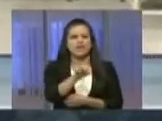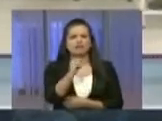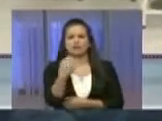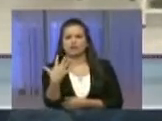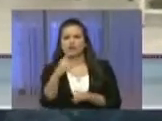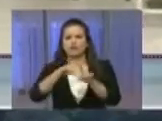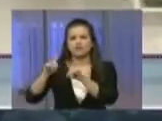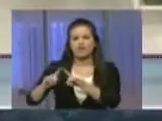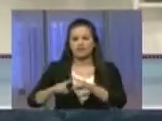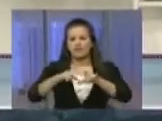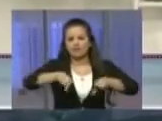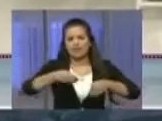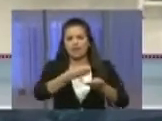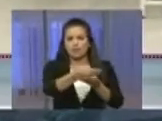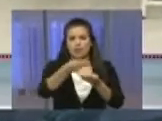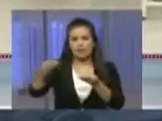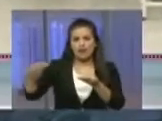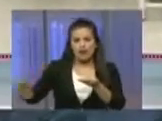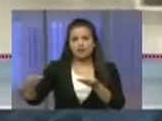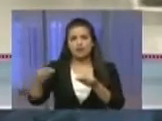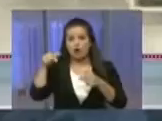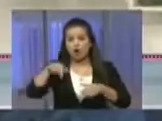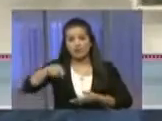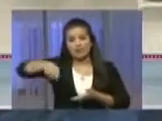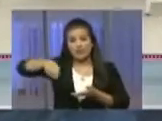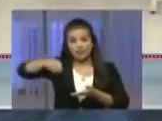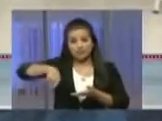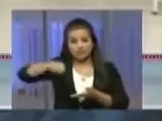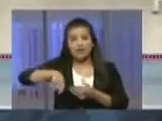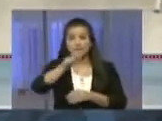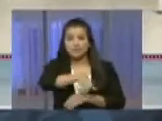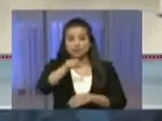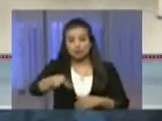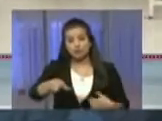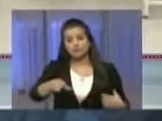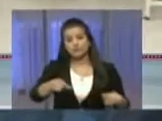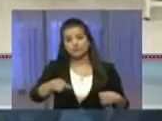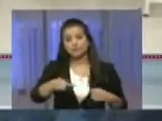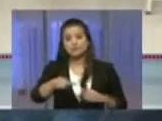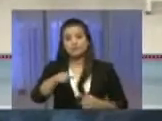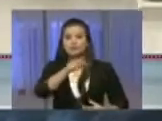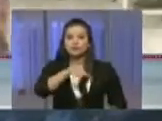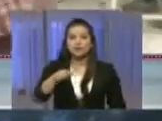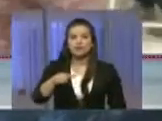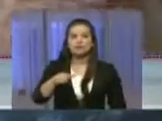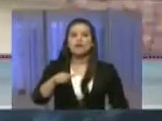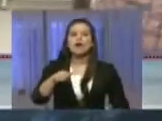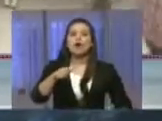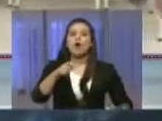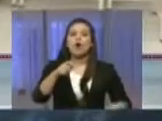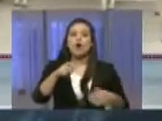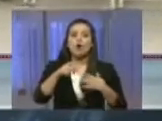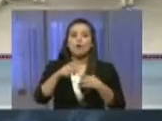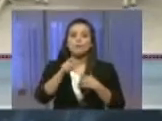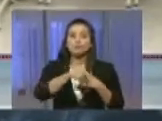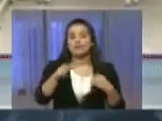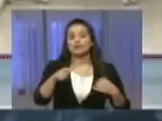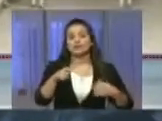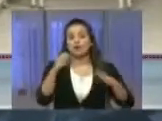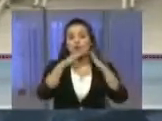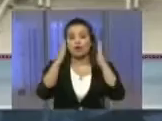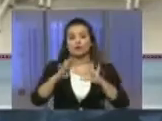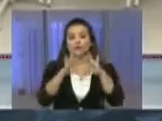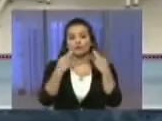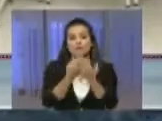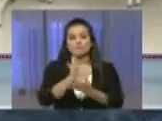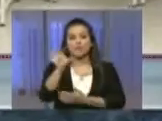tarjetas para entregarlas el día de hoy a los compatriotas de hogares de la patria compatriotas de hogares de la